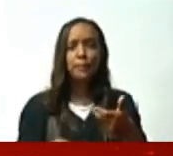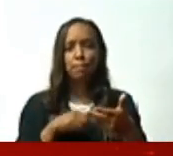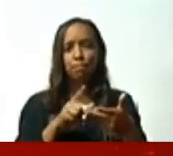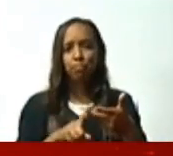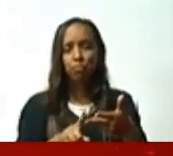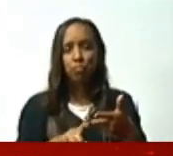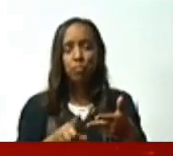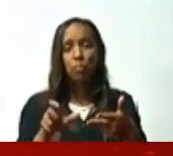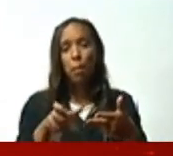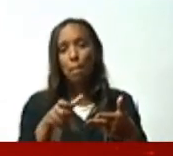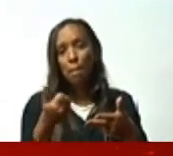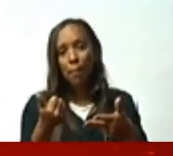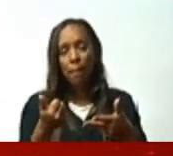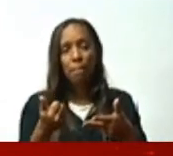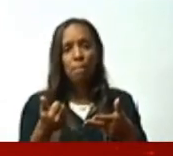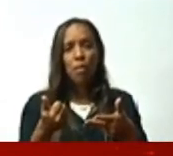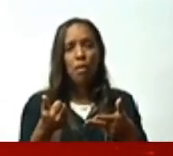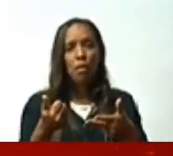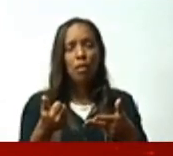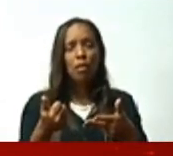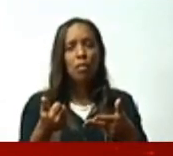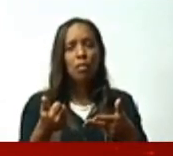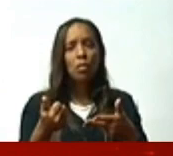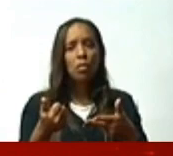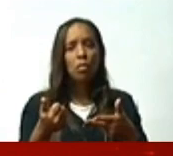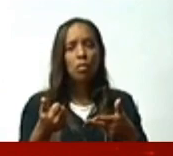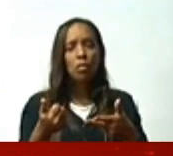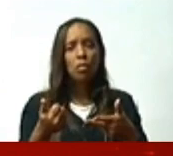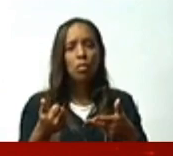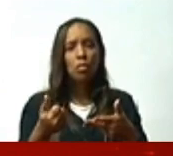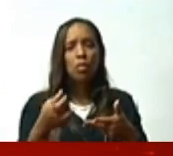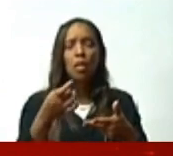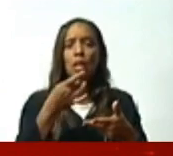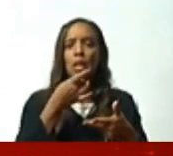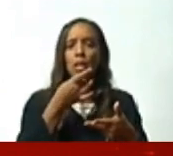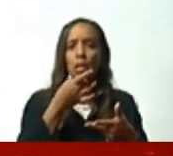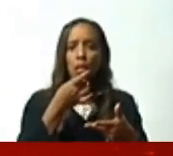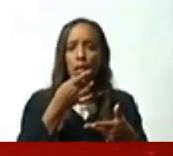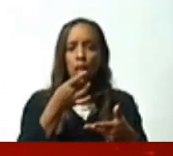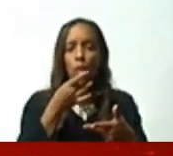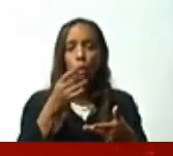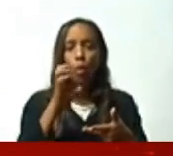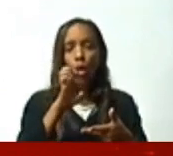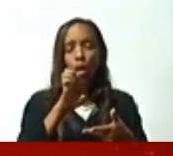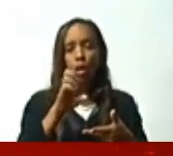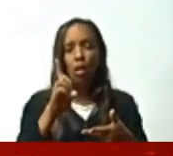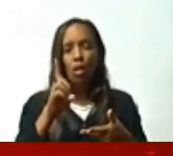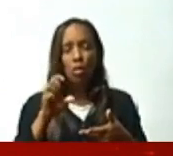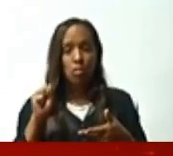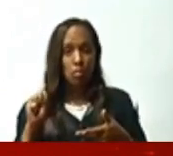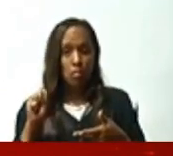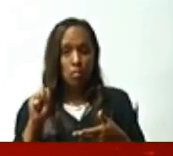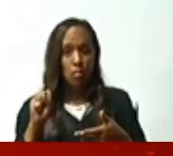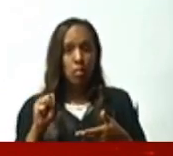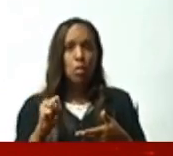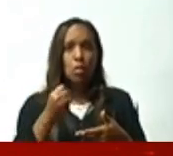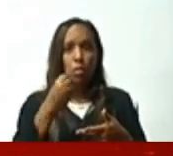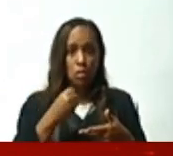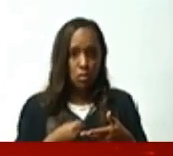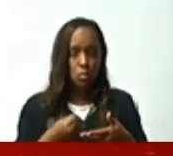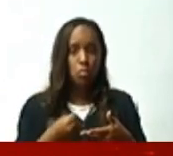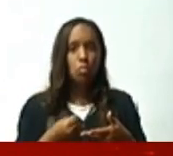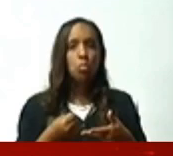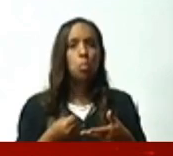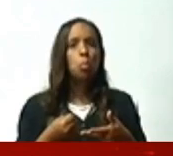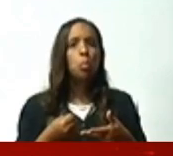sido recuperada, que el 100% del servicio eléctrico que ofrece de sur ha sido rehabilitado, que el 100% de